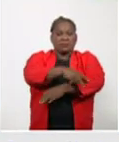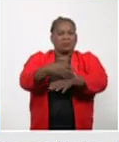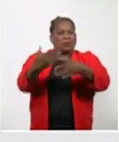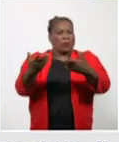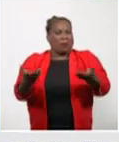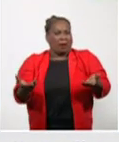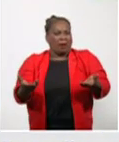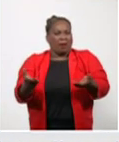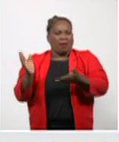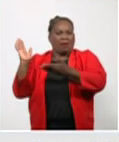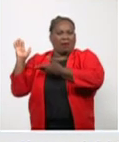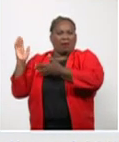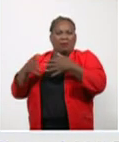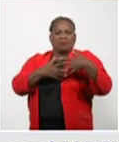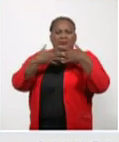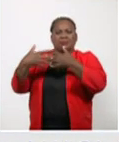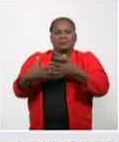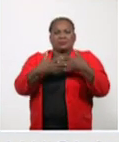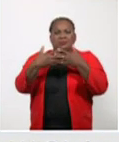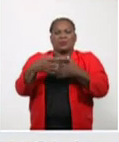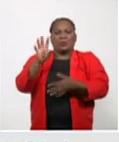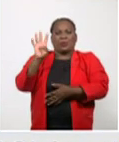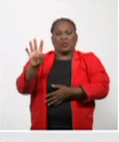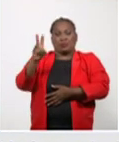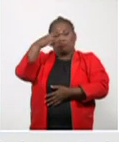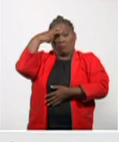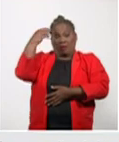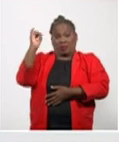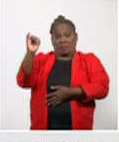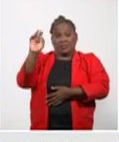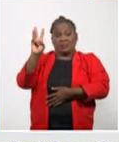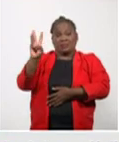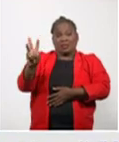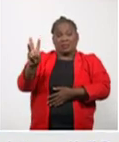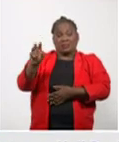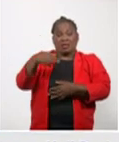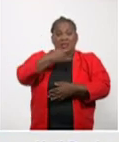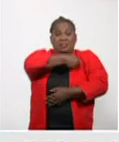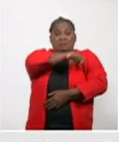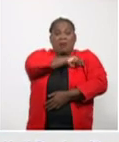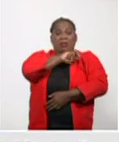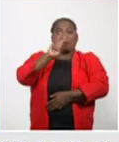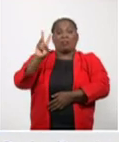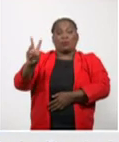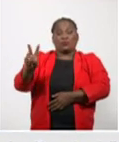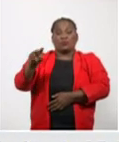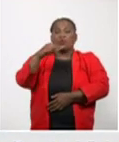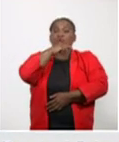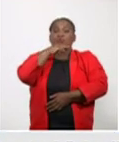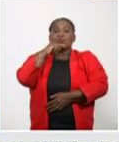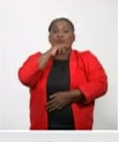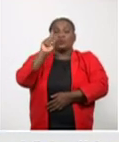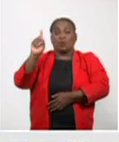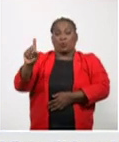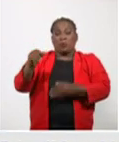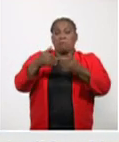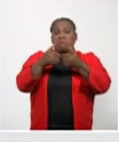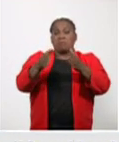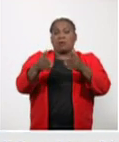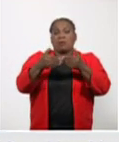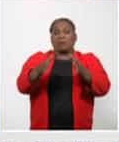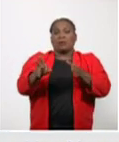de Estados Unidos 4, de Haití 3, de España 2, de Rusia 1 y de Panamá 1